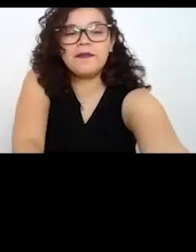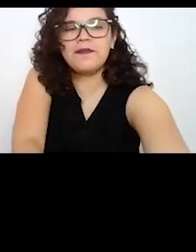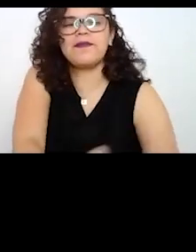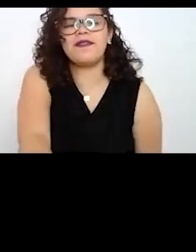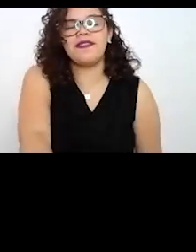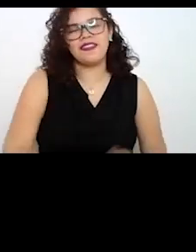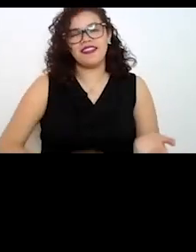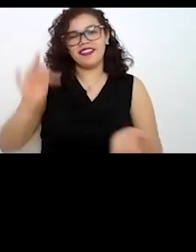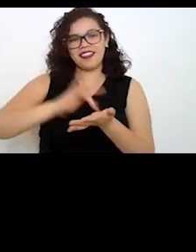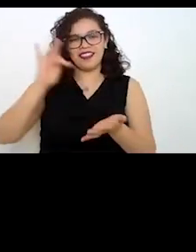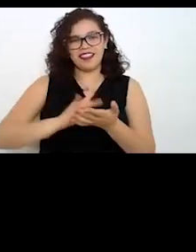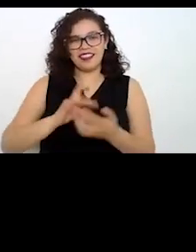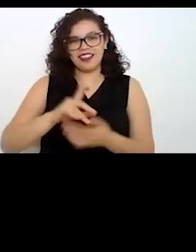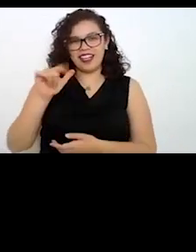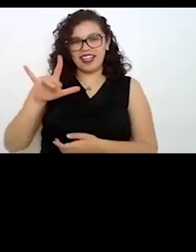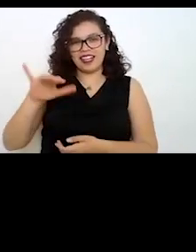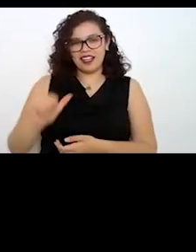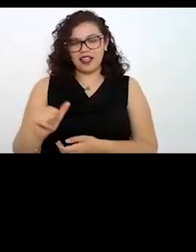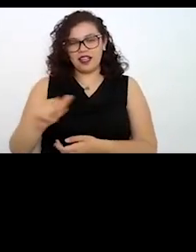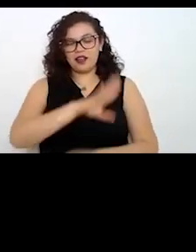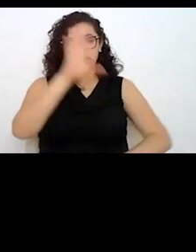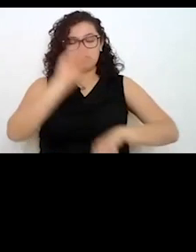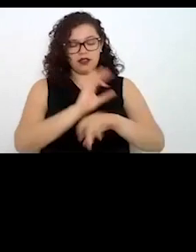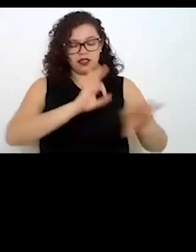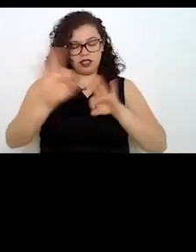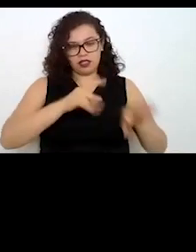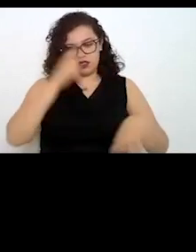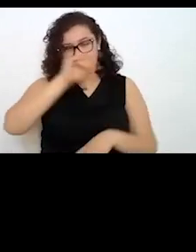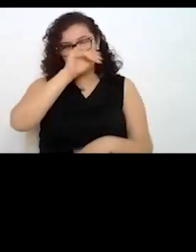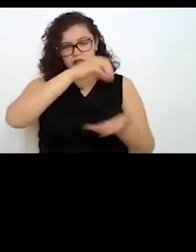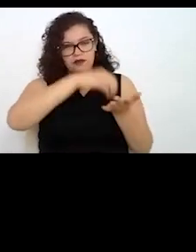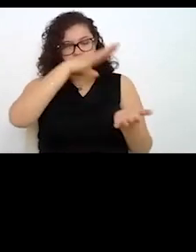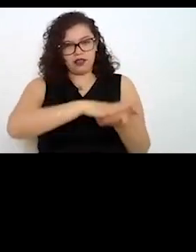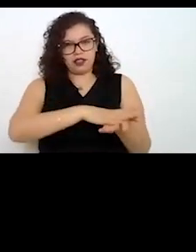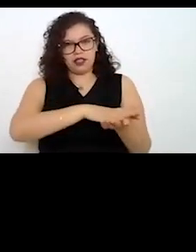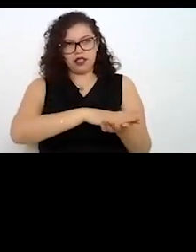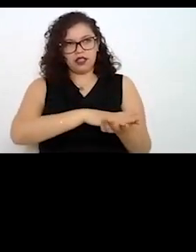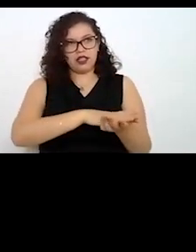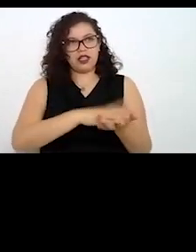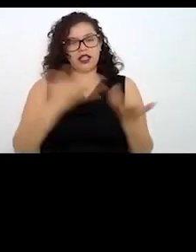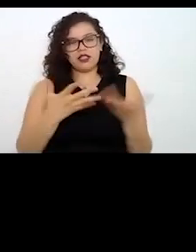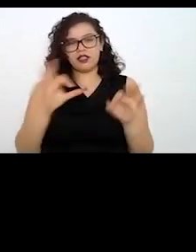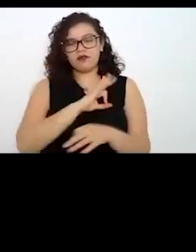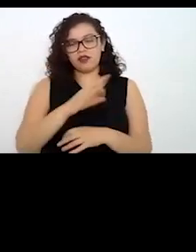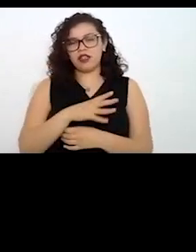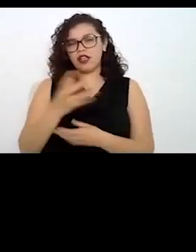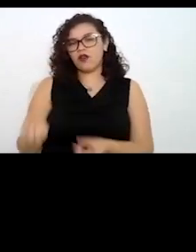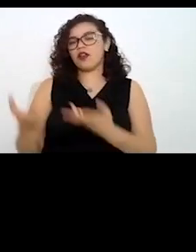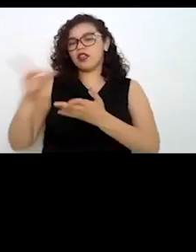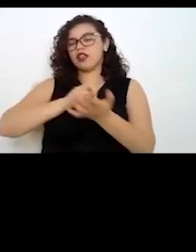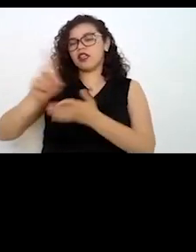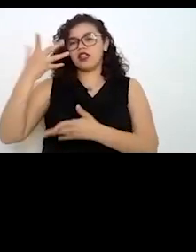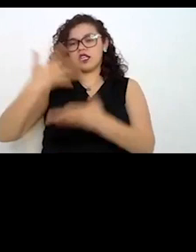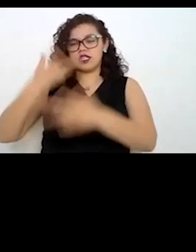Gracias. Pregunta Lilia. Los permisos laborales por consultas médicas, ¿cómo se deben de trabajar y a cuántos tiene derecho a